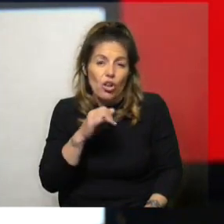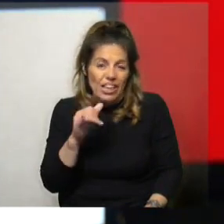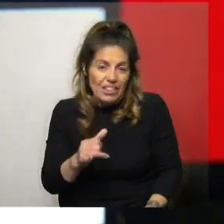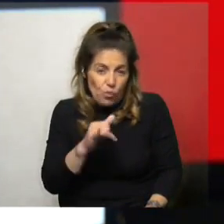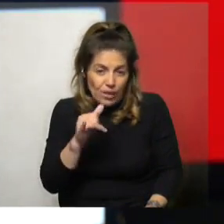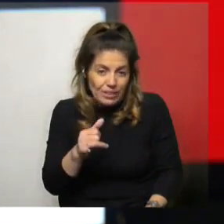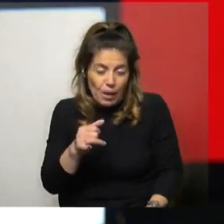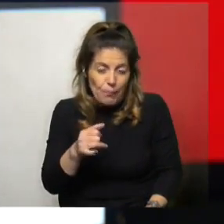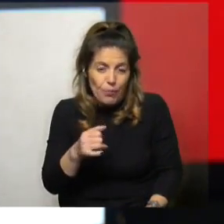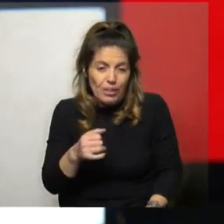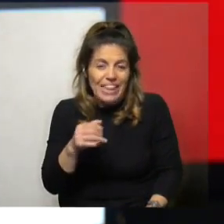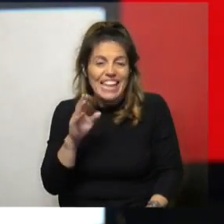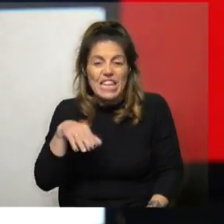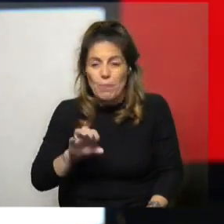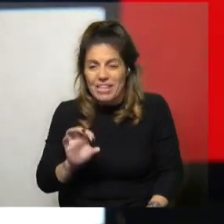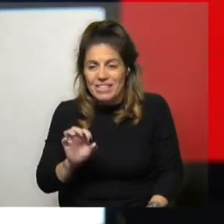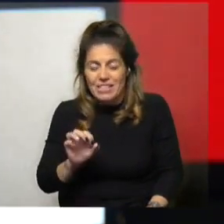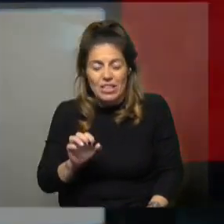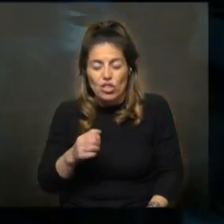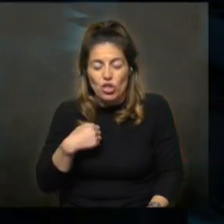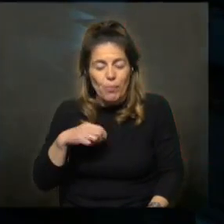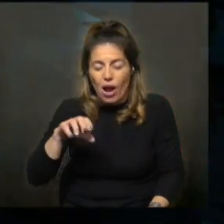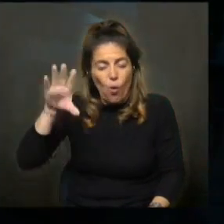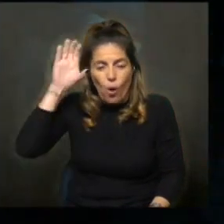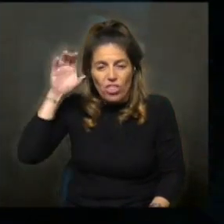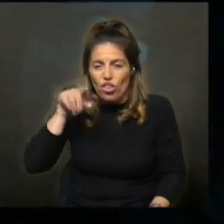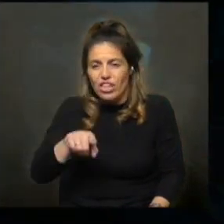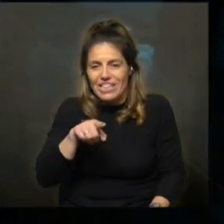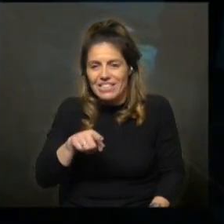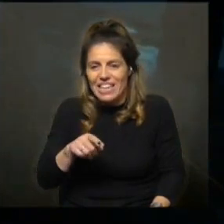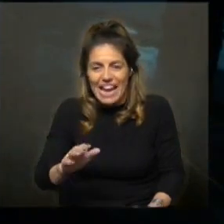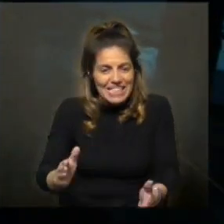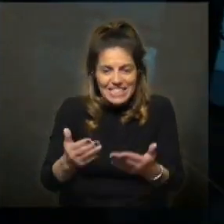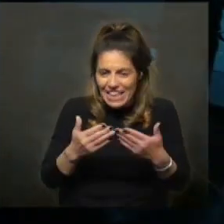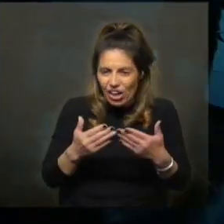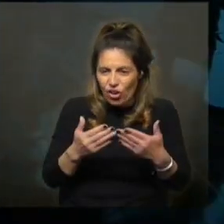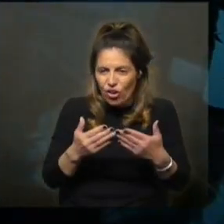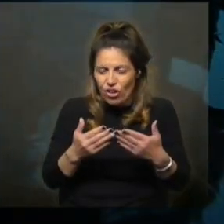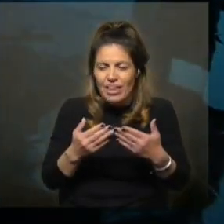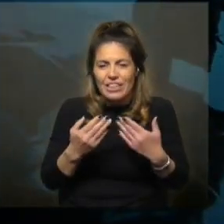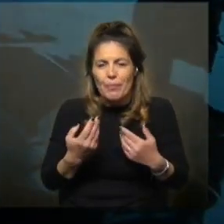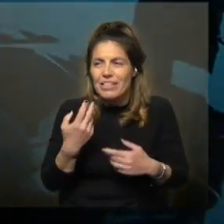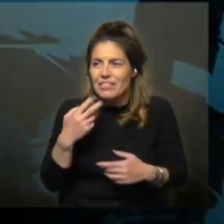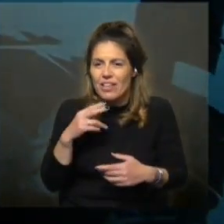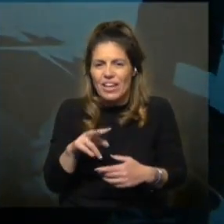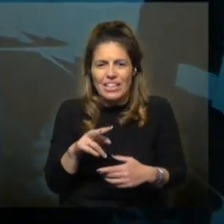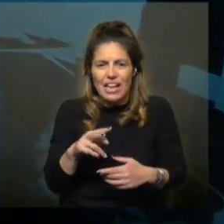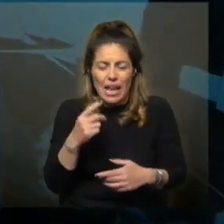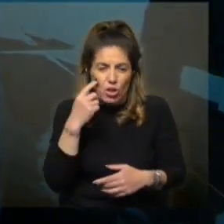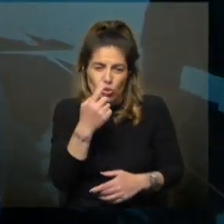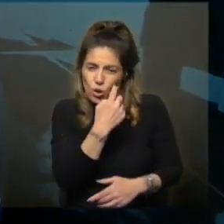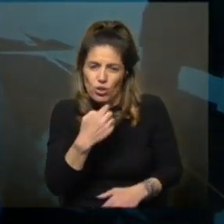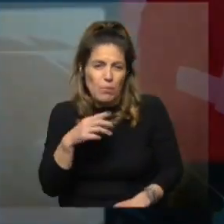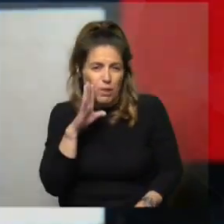mayormente de limes este y y de ese encierro además que se palpaba la mirada de mi madre